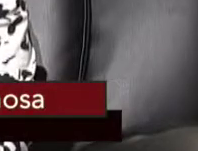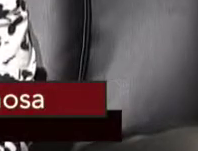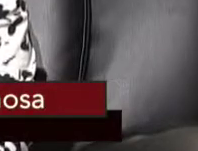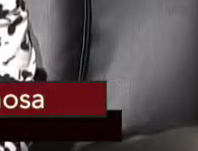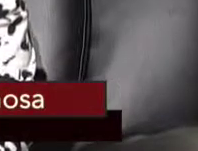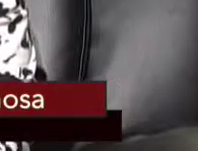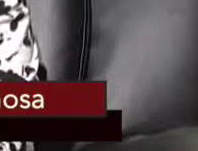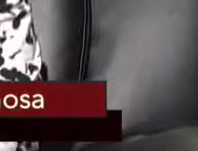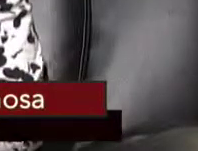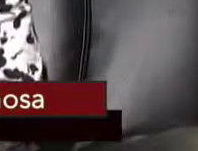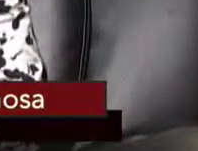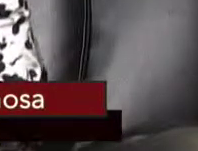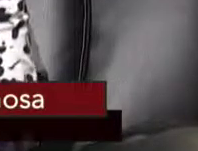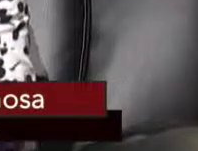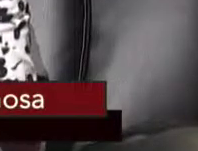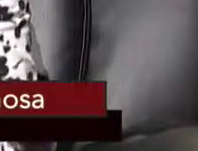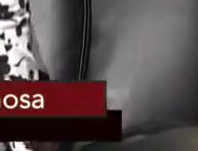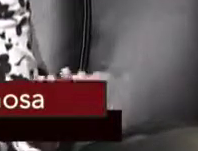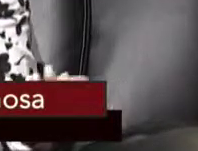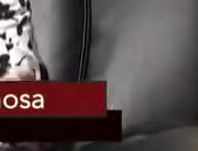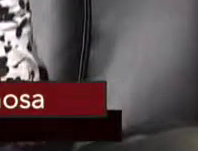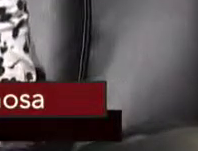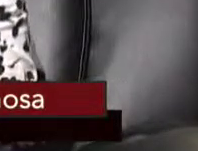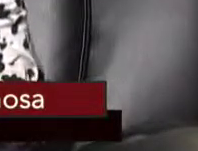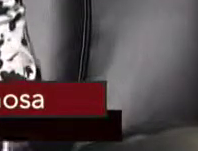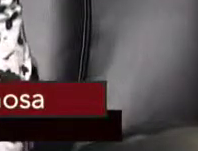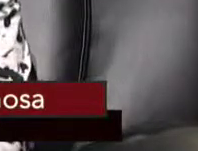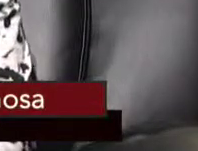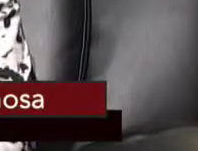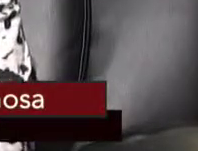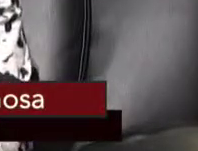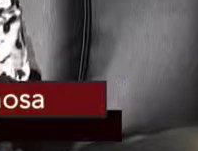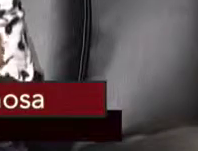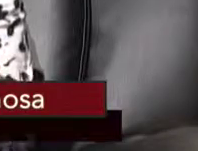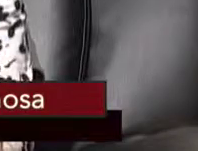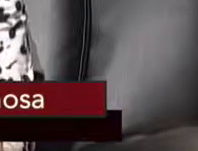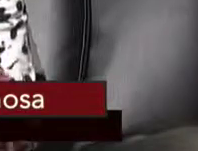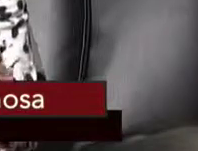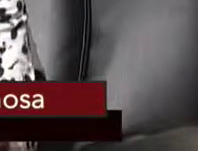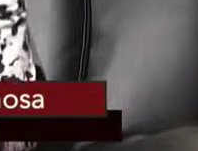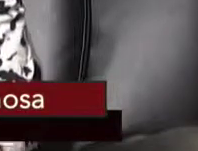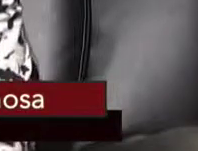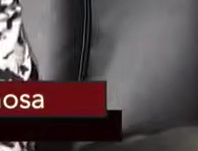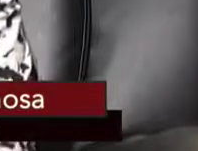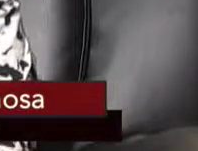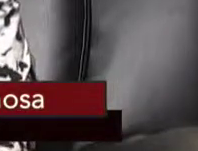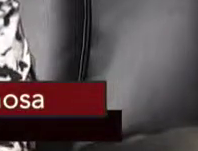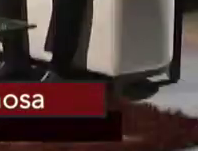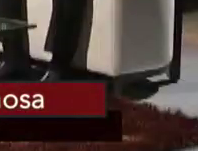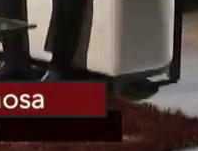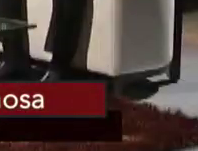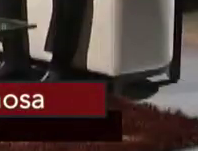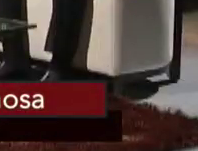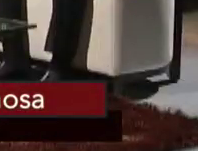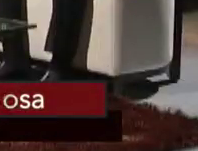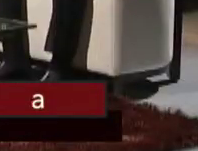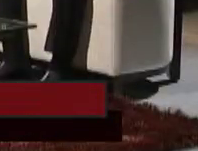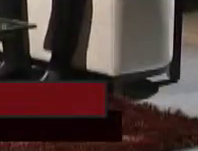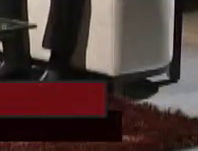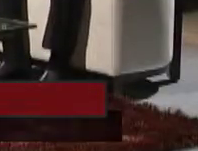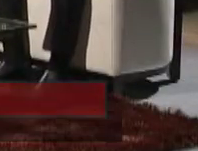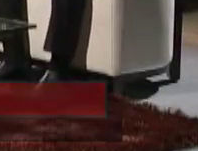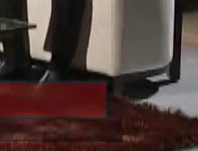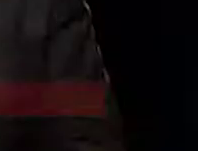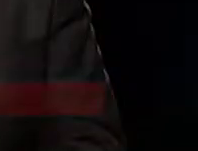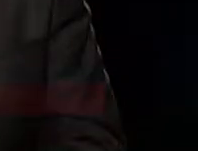Milton Ray Guevara las tantas iniciativas y metas alcanzadas en ocasión de este año 2015. Hemos